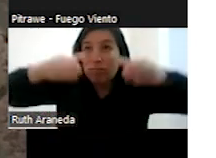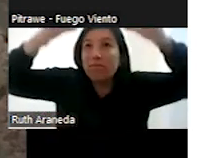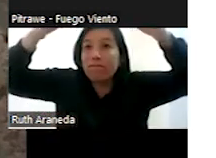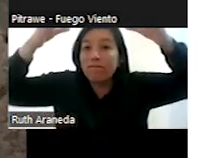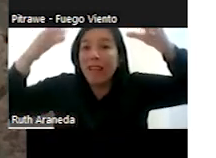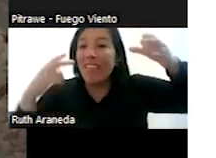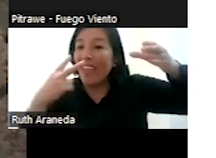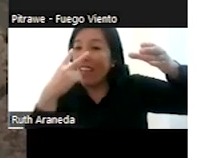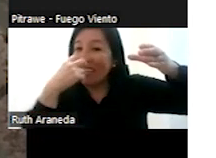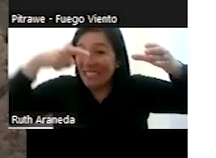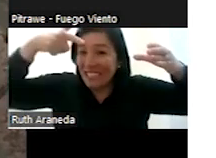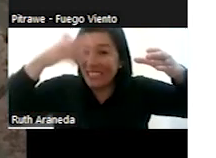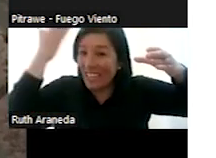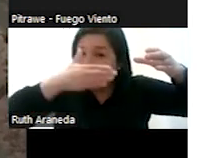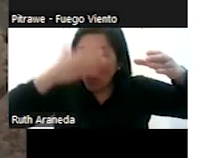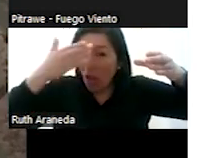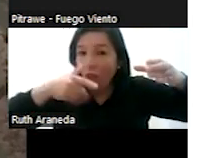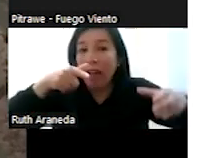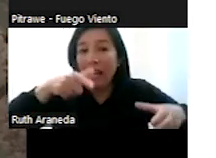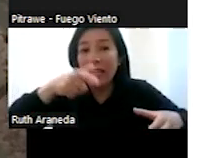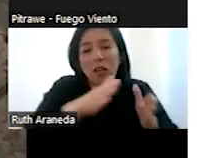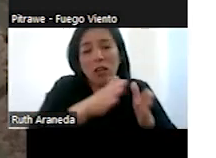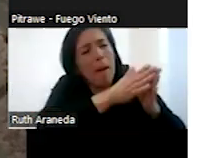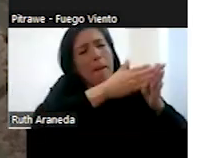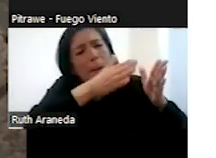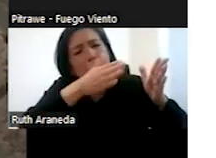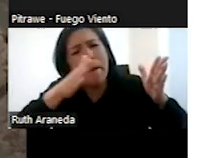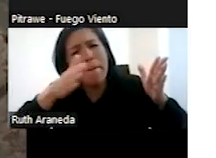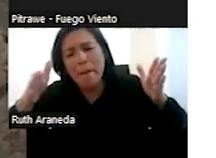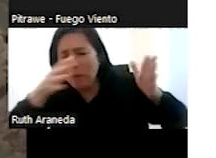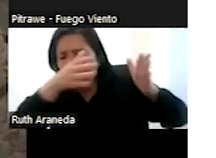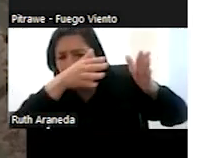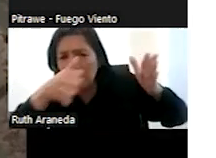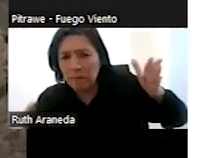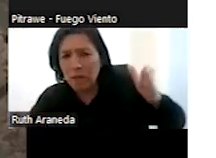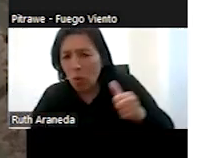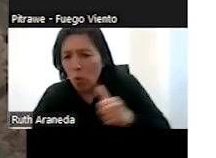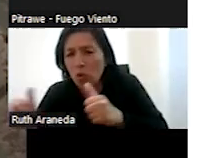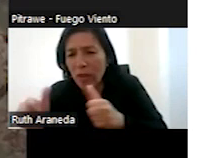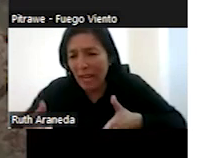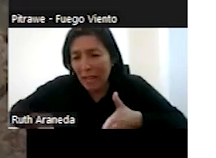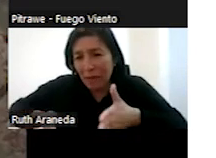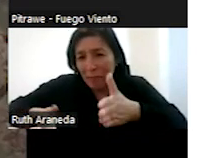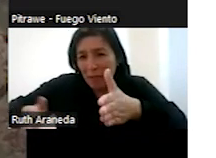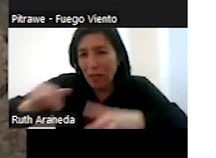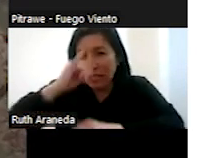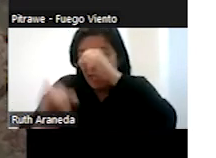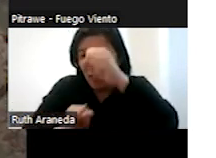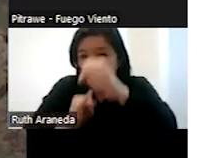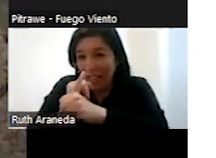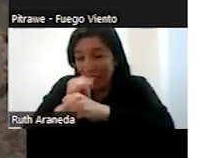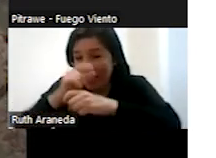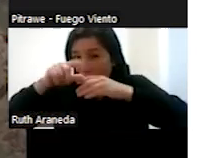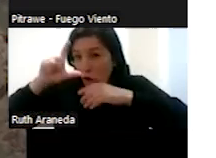se instalaron a lo largo de esta quebrada que va junto al camino internacional que baja a Concón, por